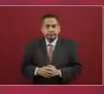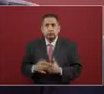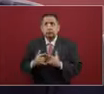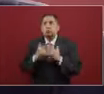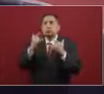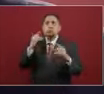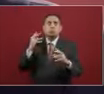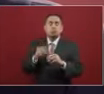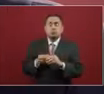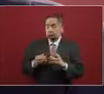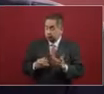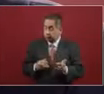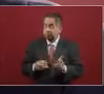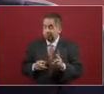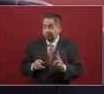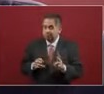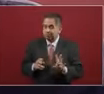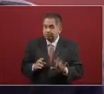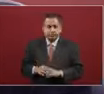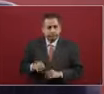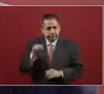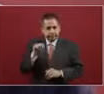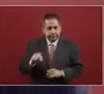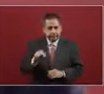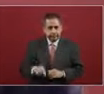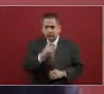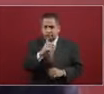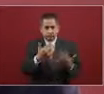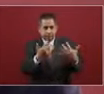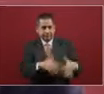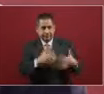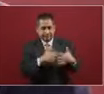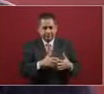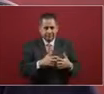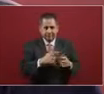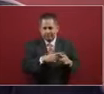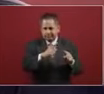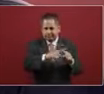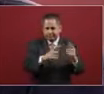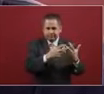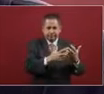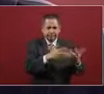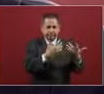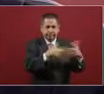Ahí va a ser una empresa mixta